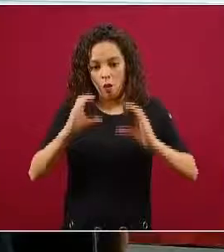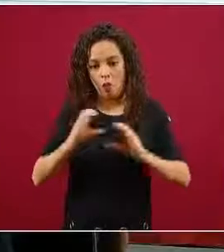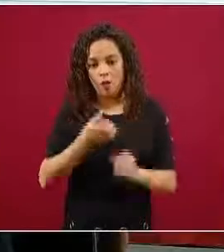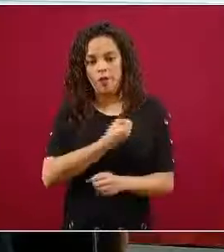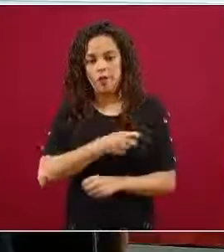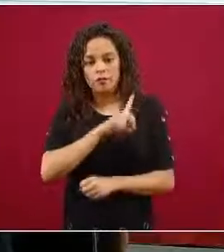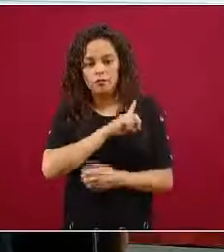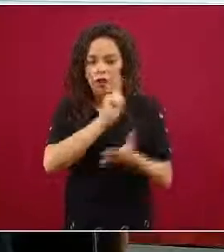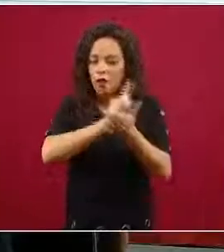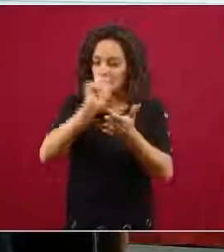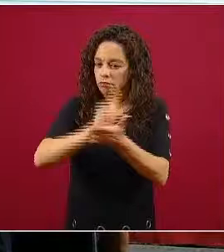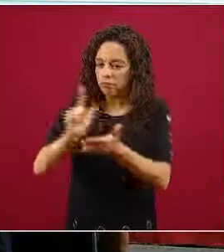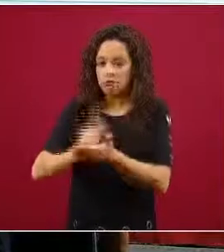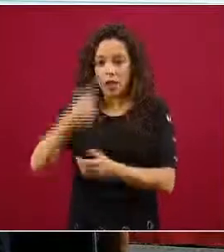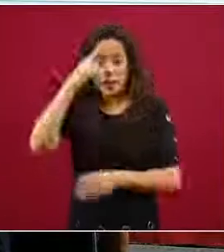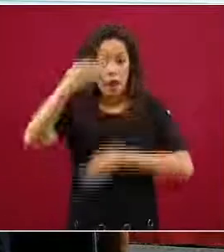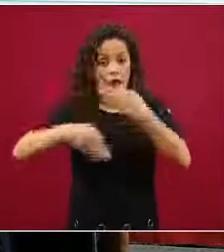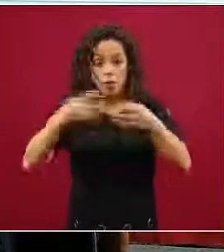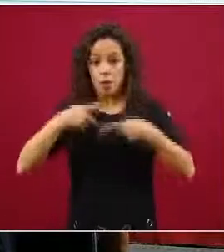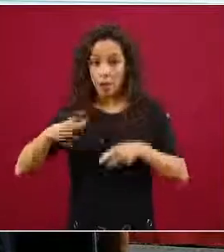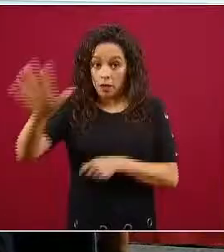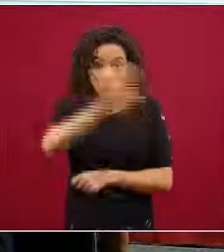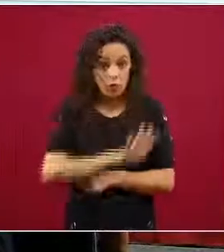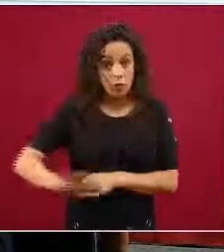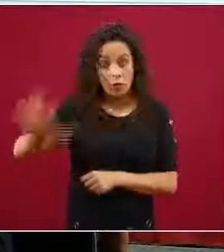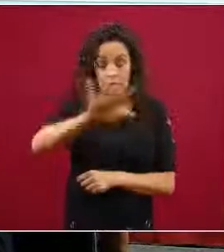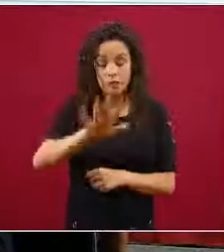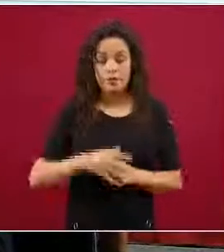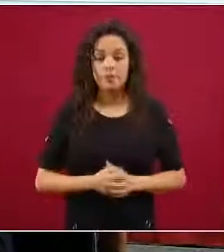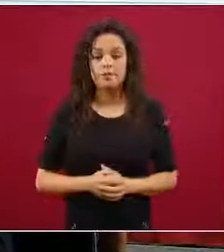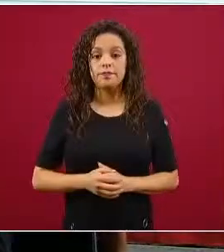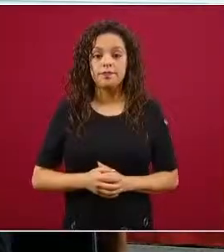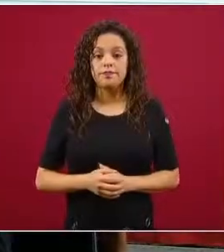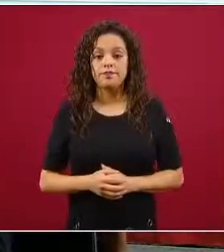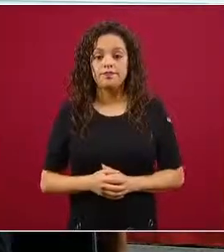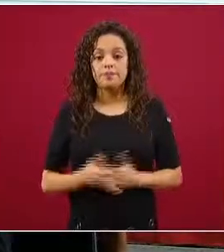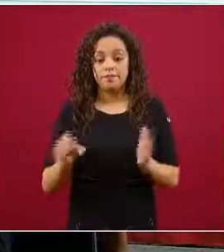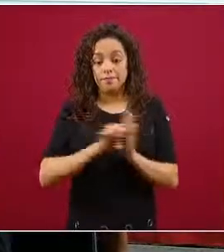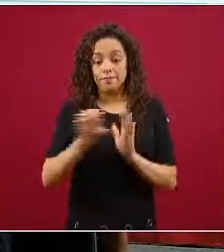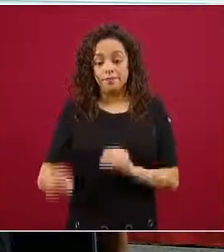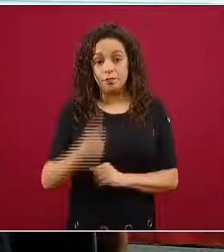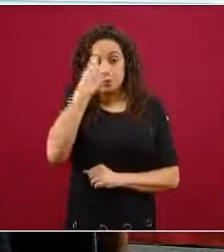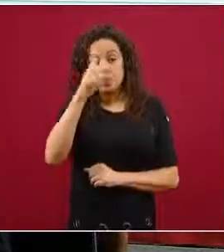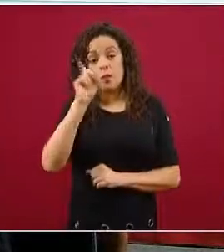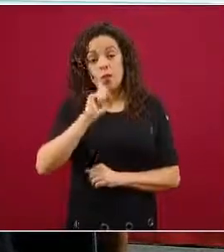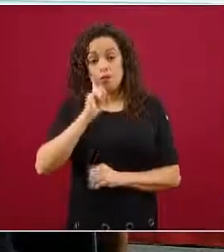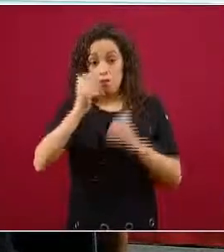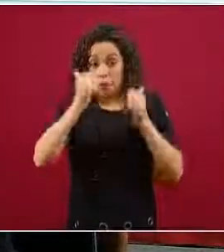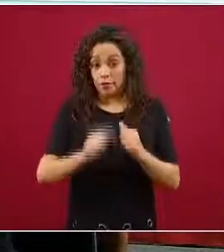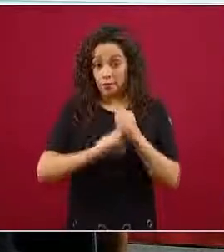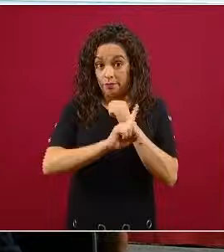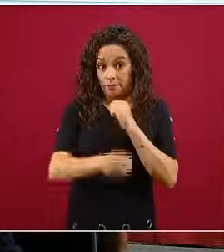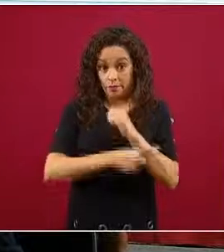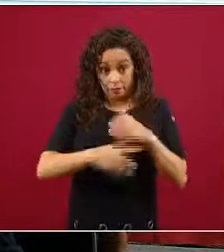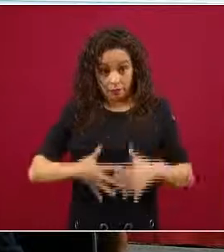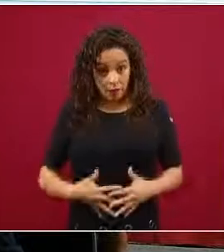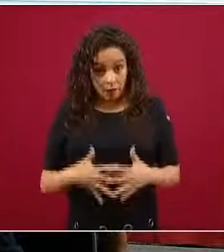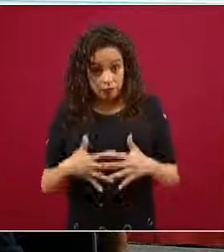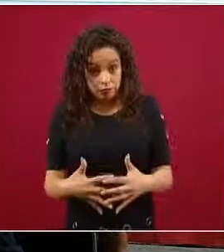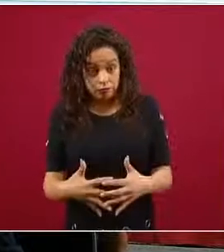y considera, por ejemplo, la posibilidad de que una mujer embarazada curse con